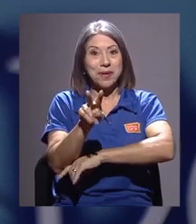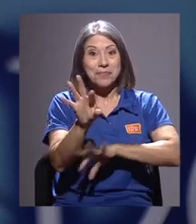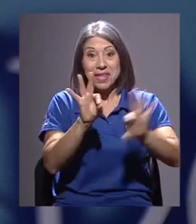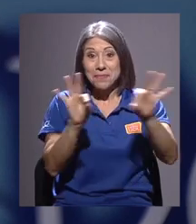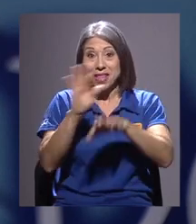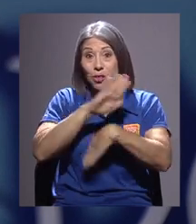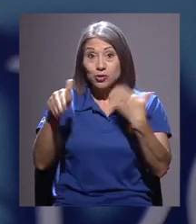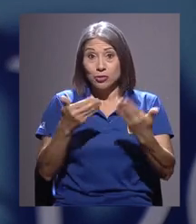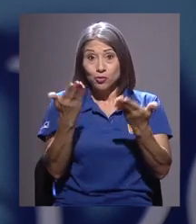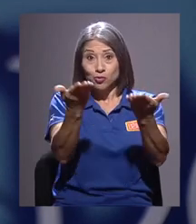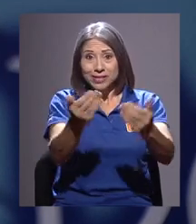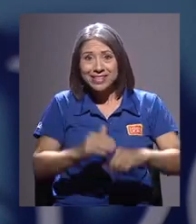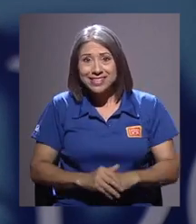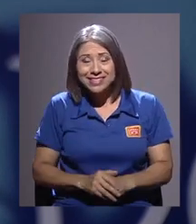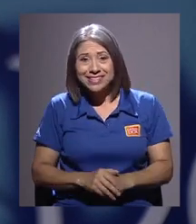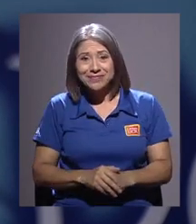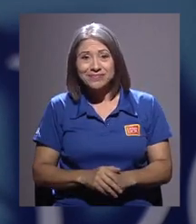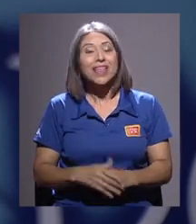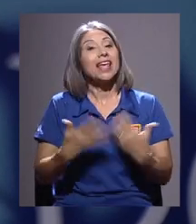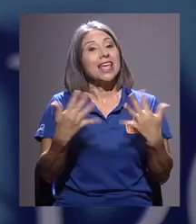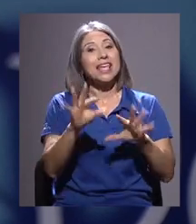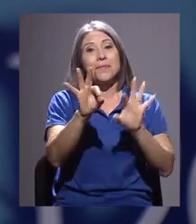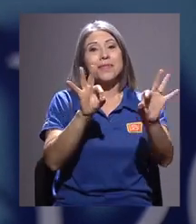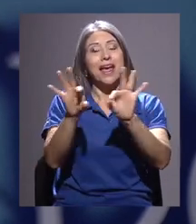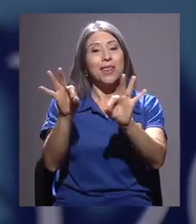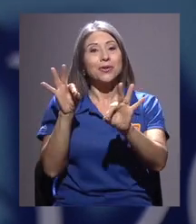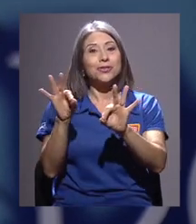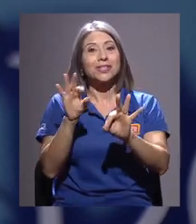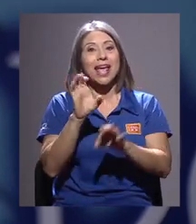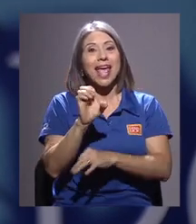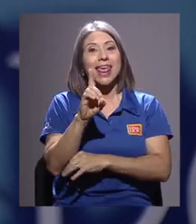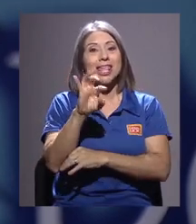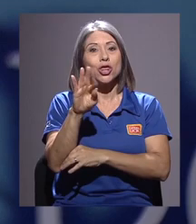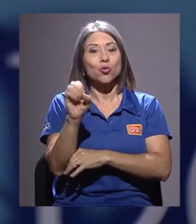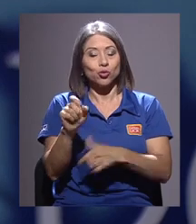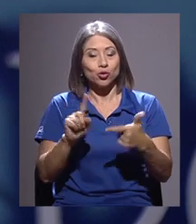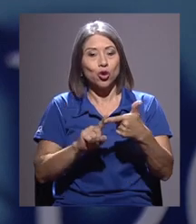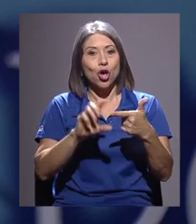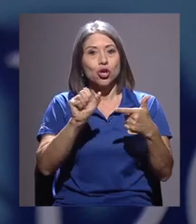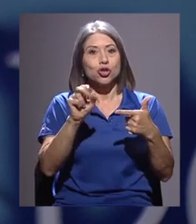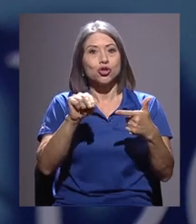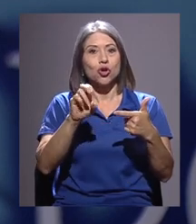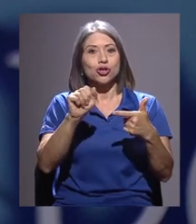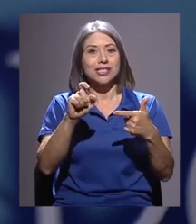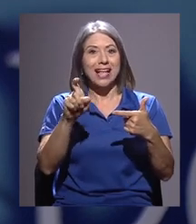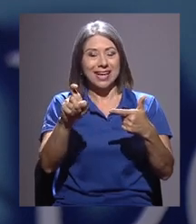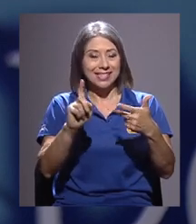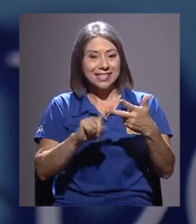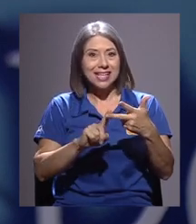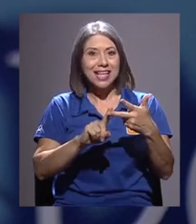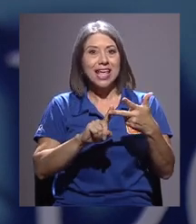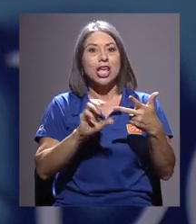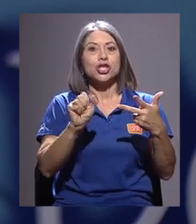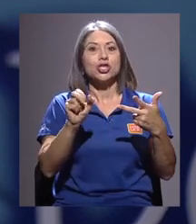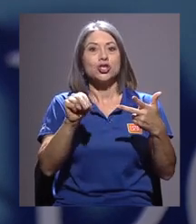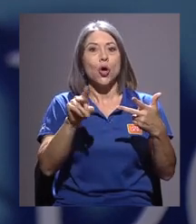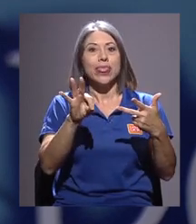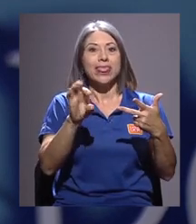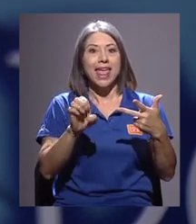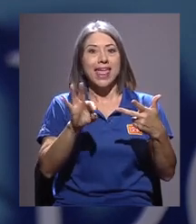ustedes que nos están viendo y voy a tener invitados a editores son sachs ya sé que son de tikizia